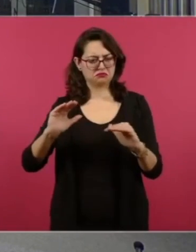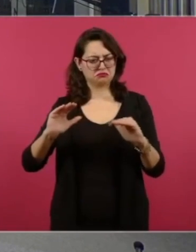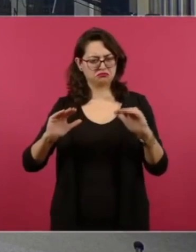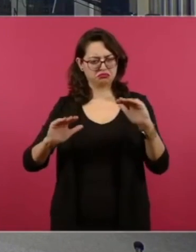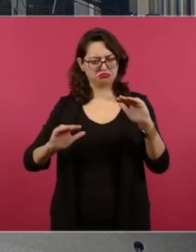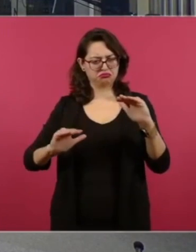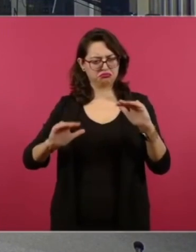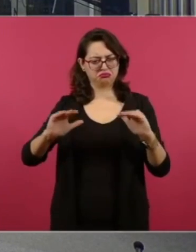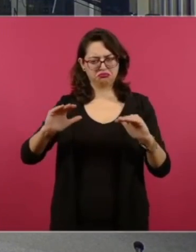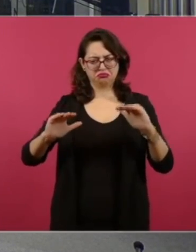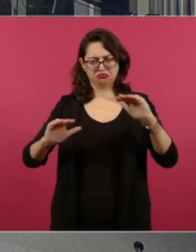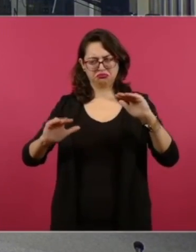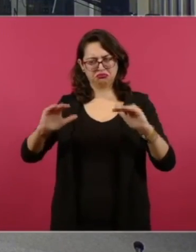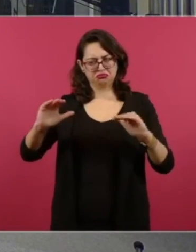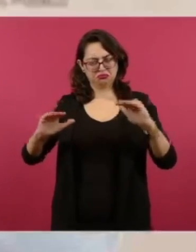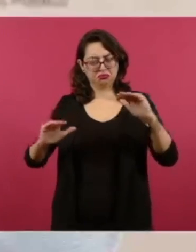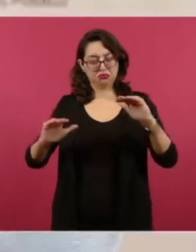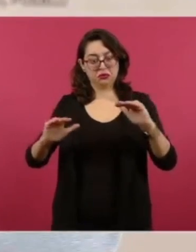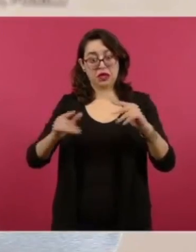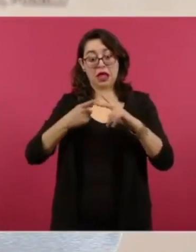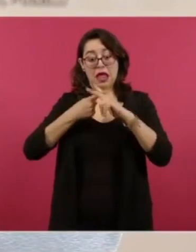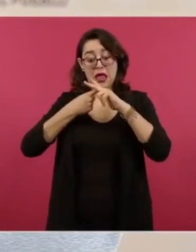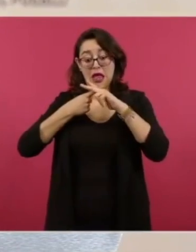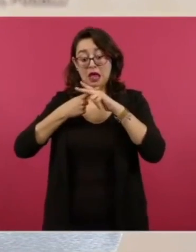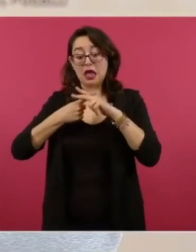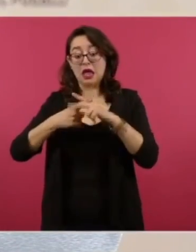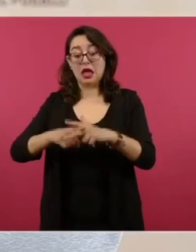lo de Calderón en desigualdad.